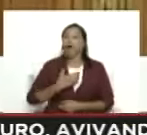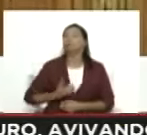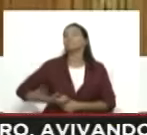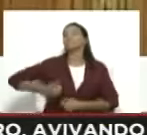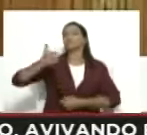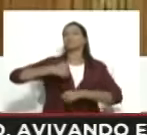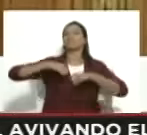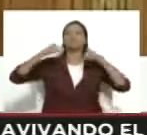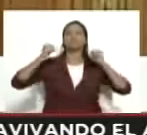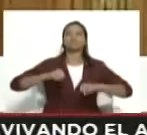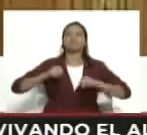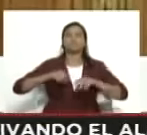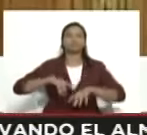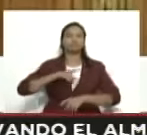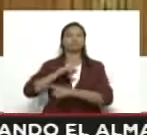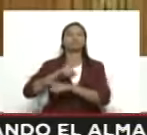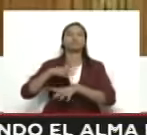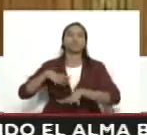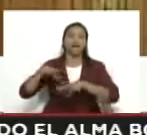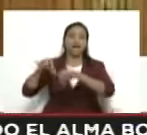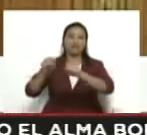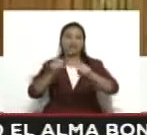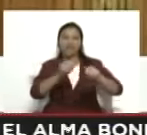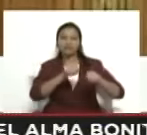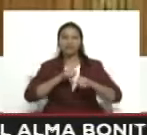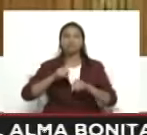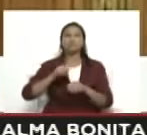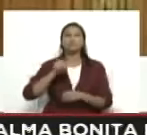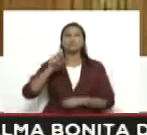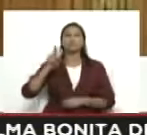era el compañero que fue alcalde del Tigre por allá,